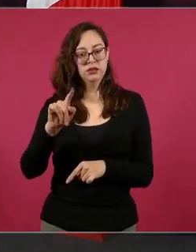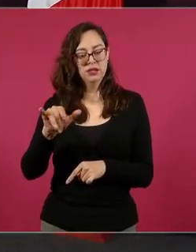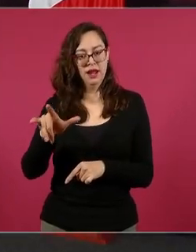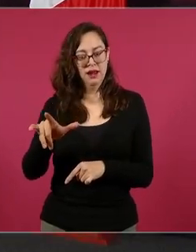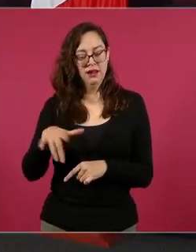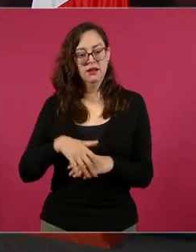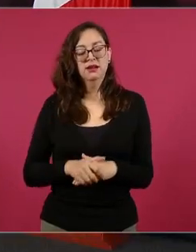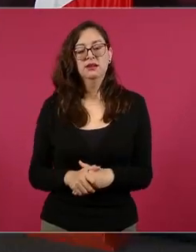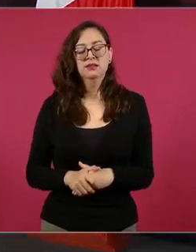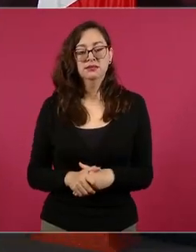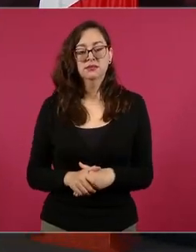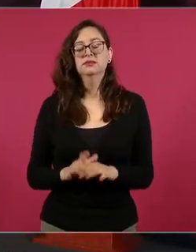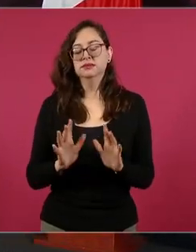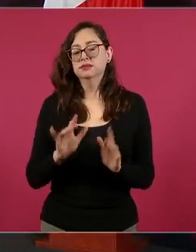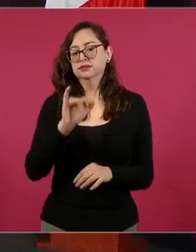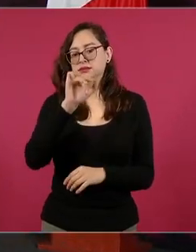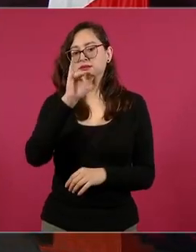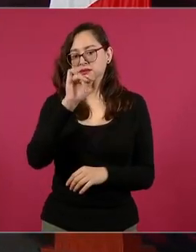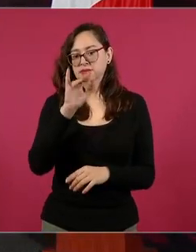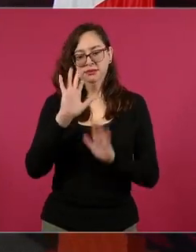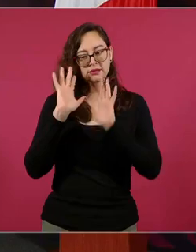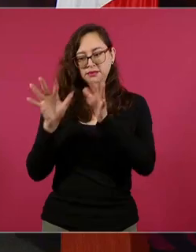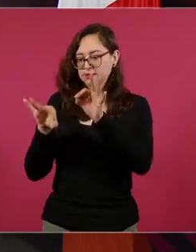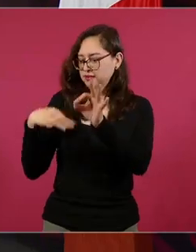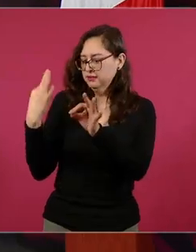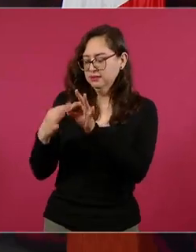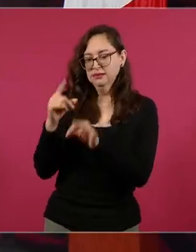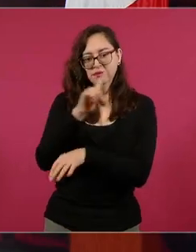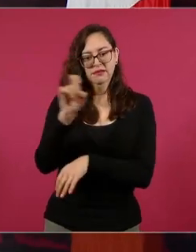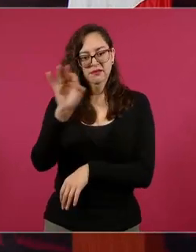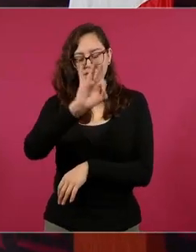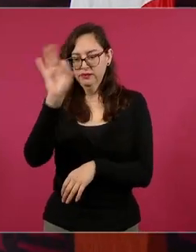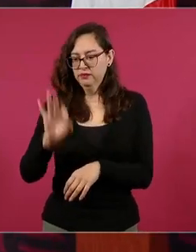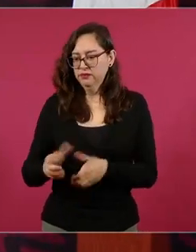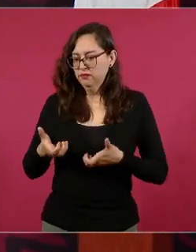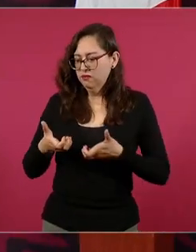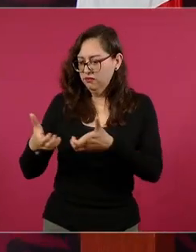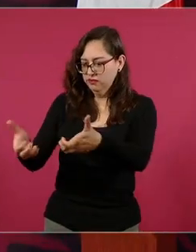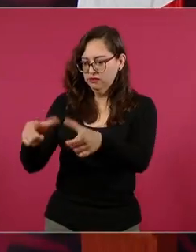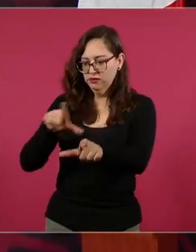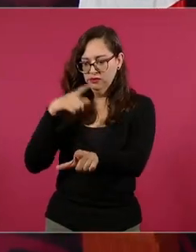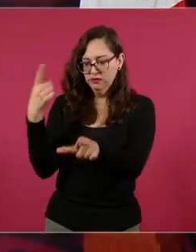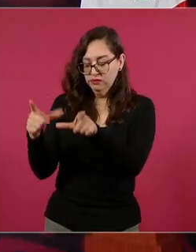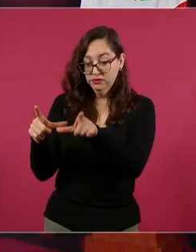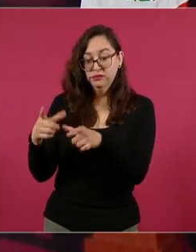Sí, sí. Al 100%, eso es lo que me informa. Ya voy a ver